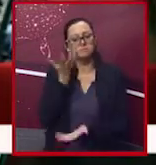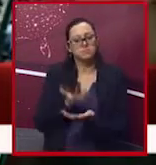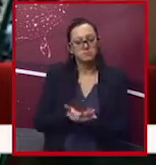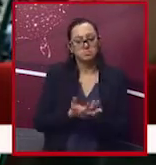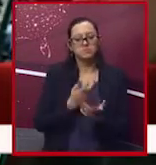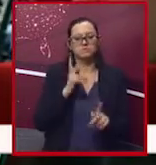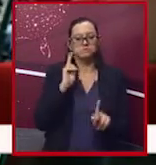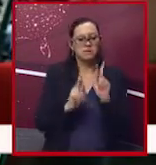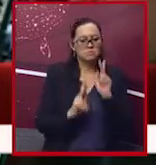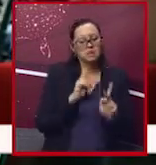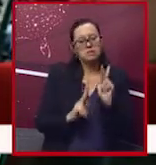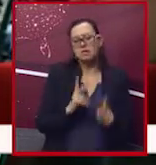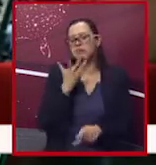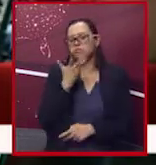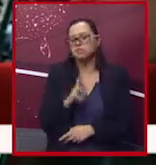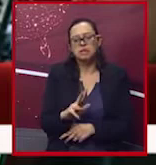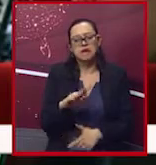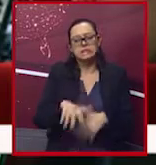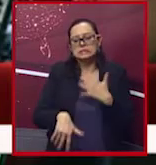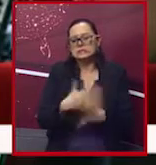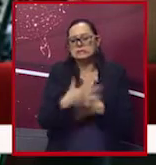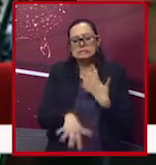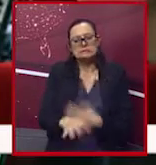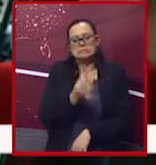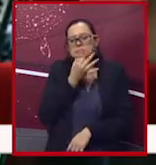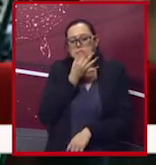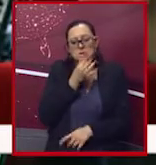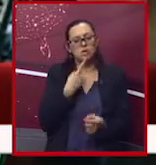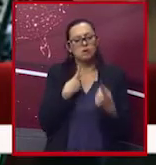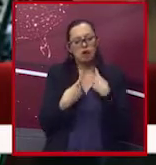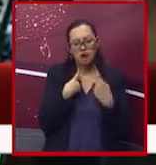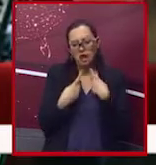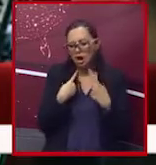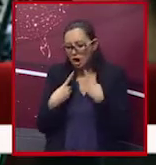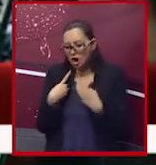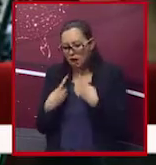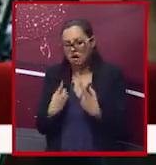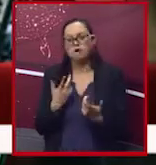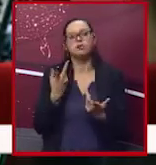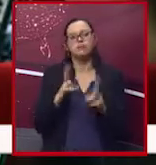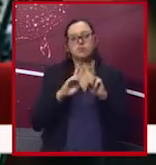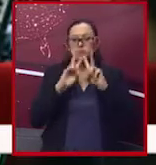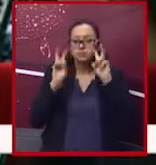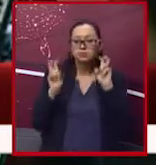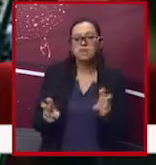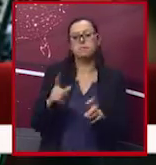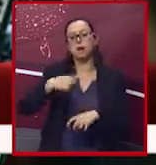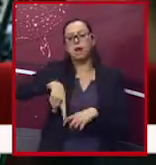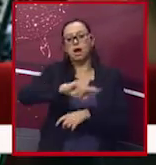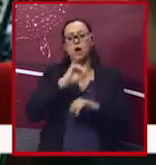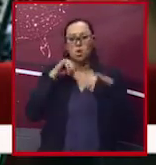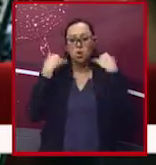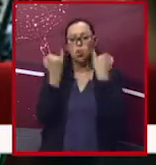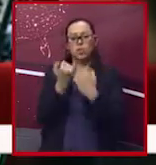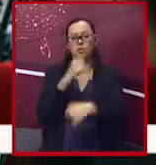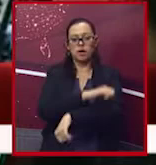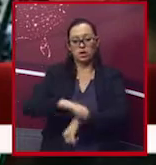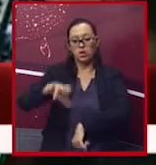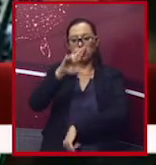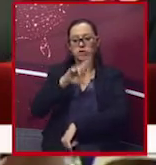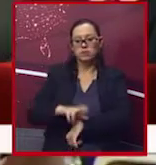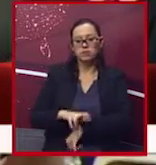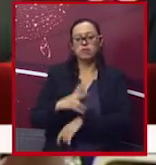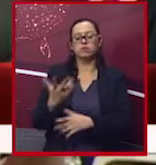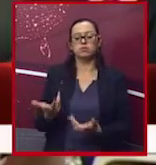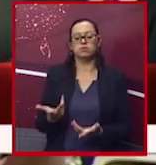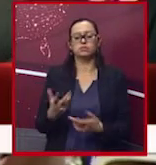platicar 10, 15 minutos, valoren si inclusive este tema tiene que ver Un acuerdo de la Junta de los Coordinadores